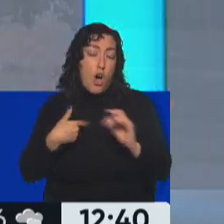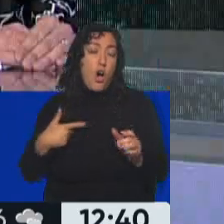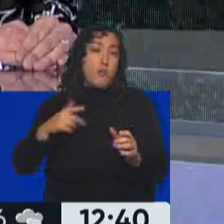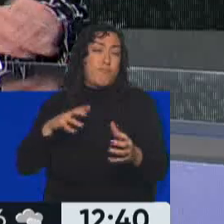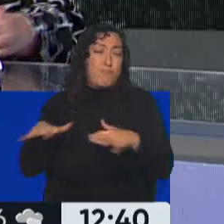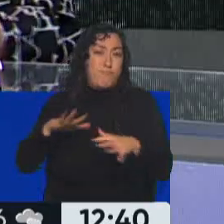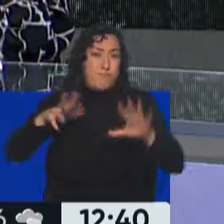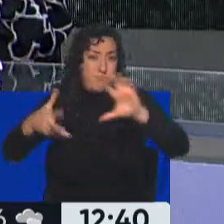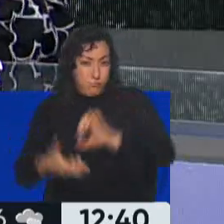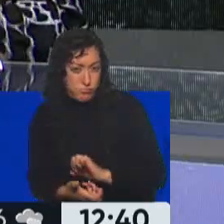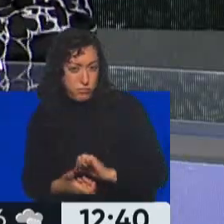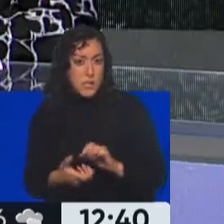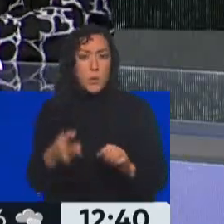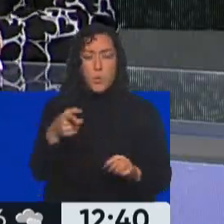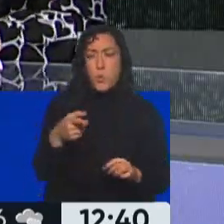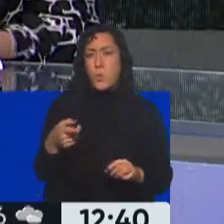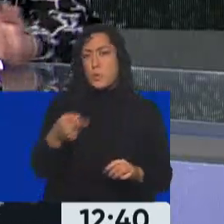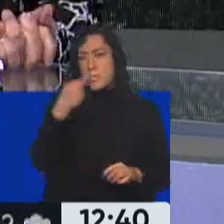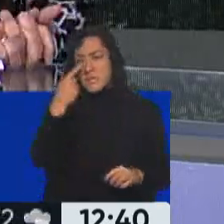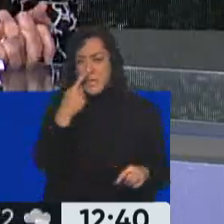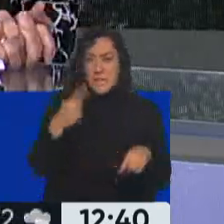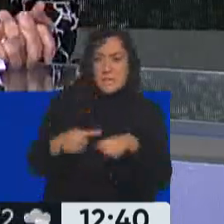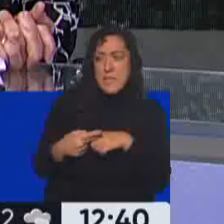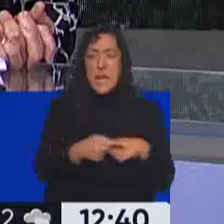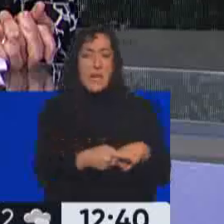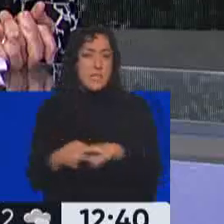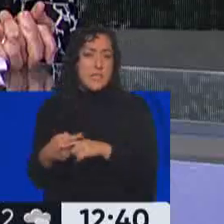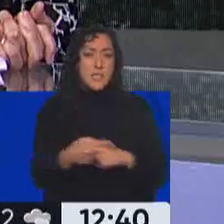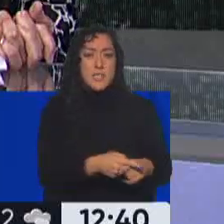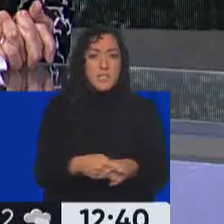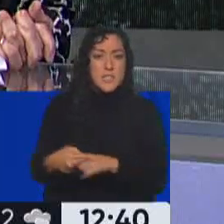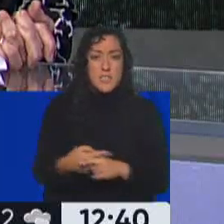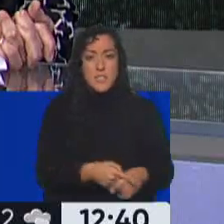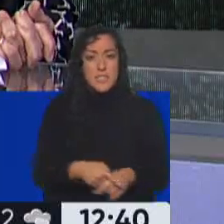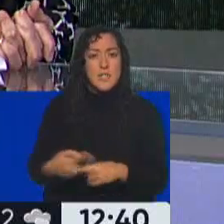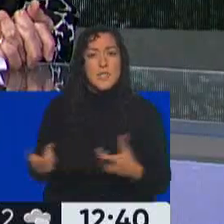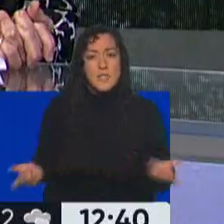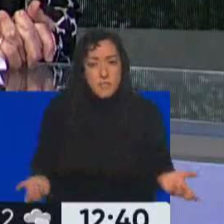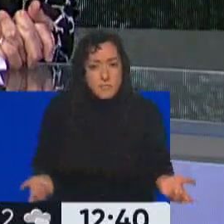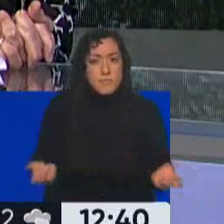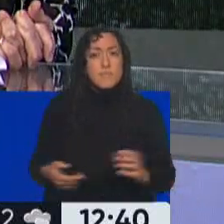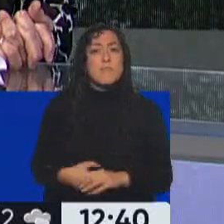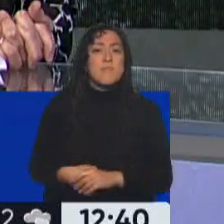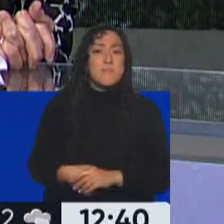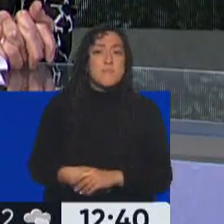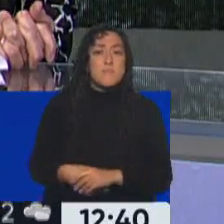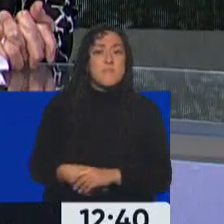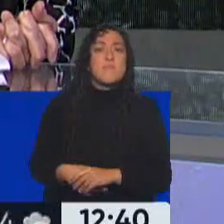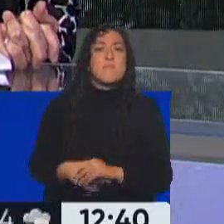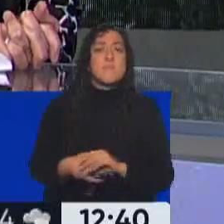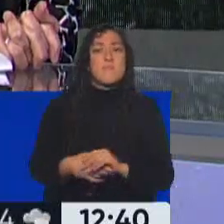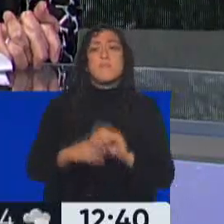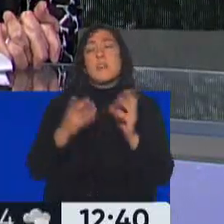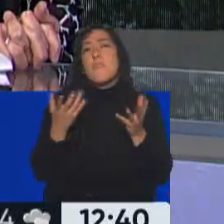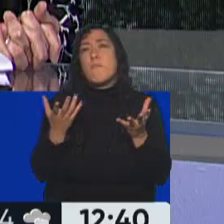una discusión súper interesante como para seguir hasta mañana charlándola. También ver de qué manera